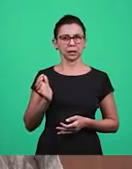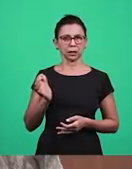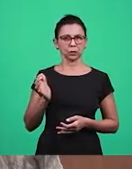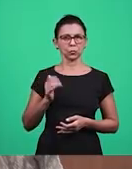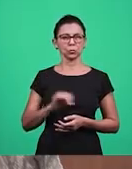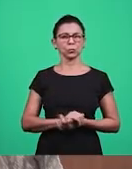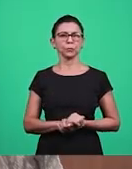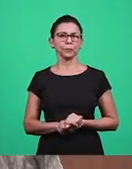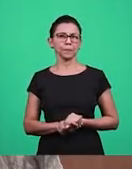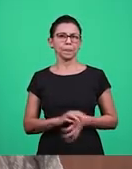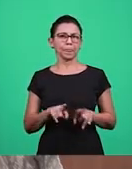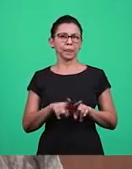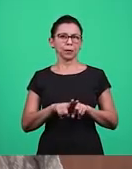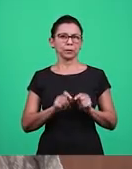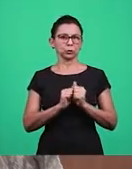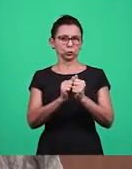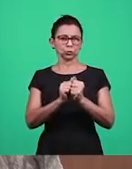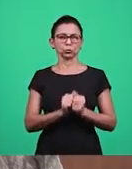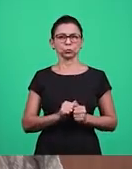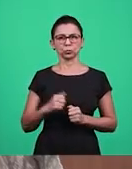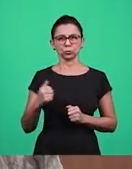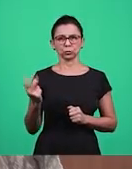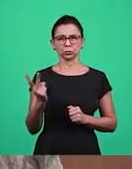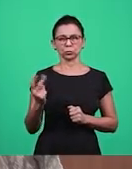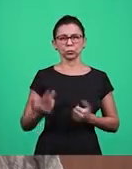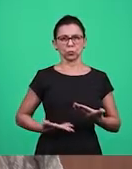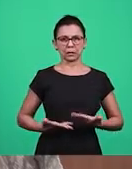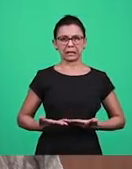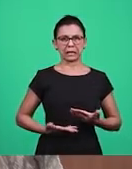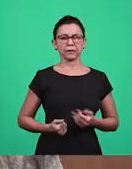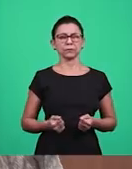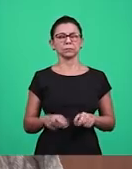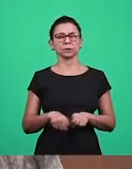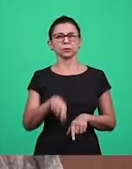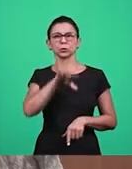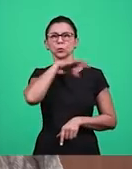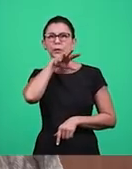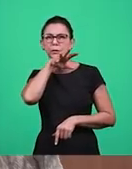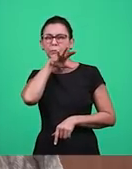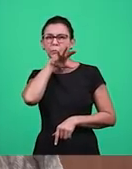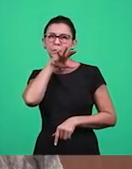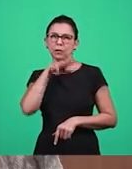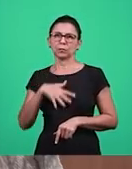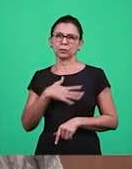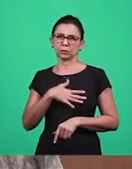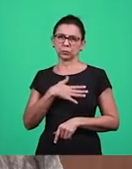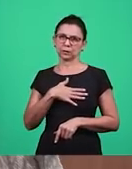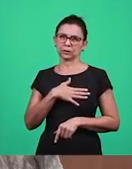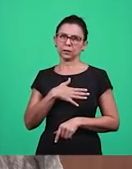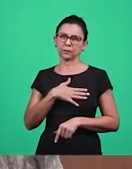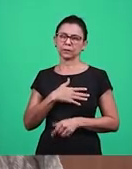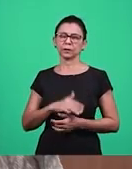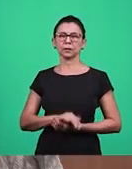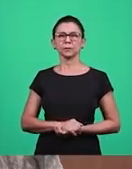posesiones, y al lado de él había un siervo que tenía solo una ovejita, como su hijo lo cuidaba. Y cuando llegó